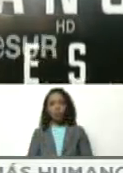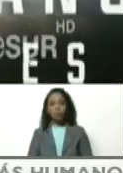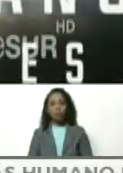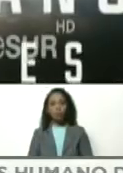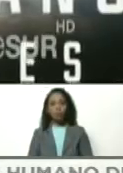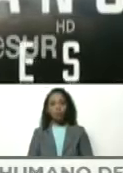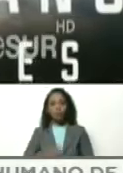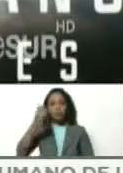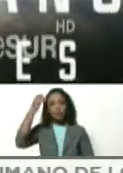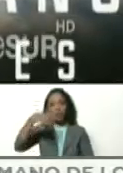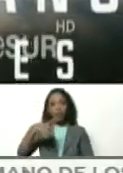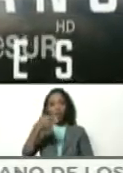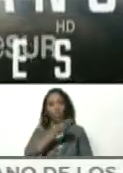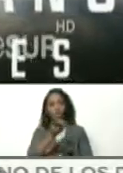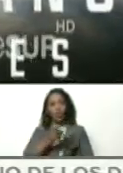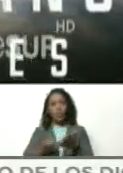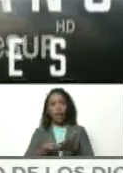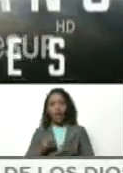Creo que el documental se llama